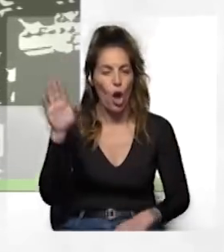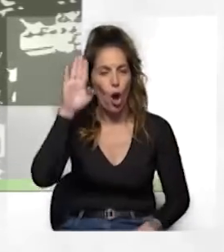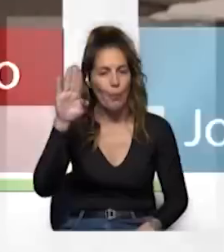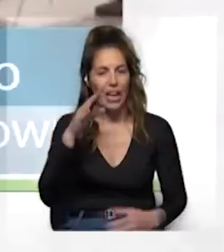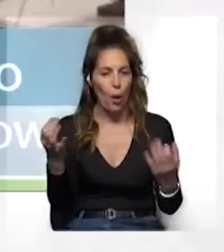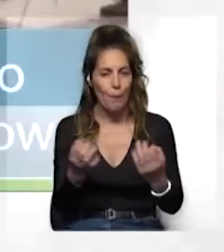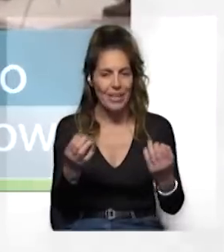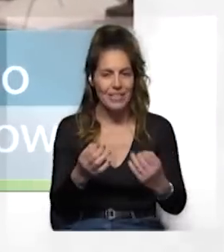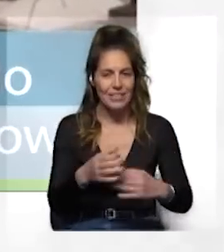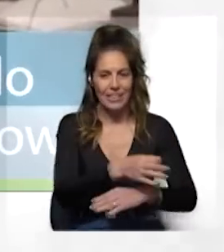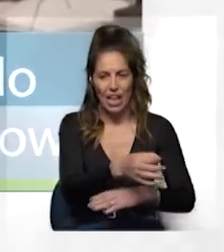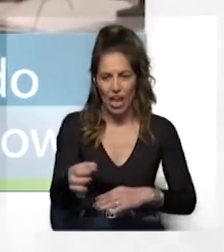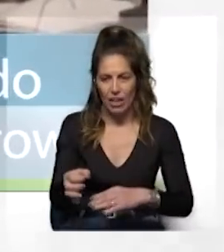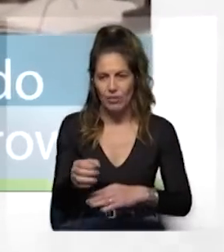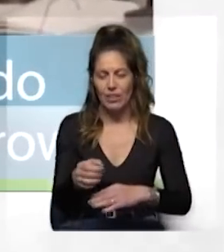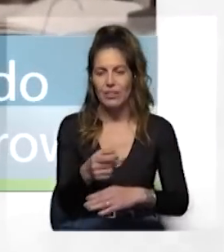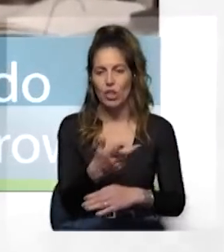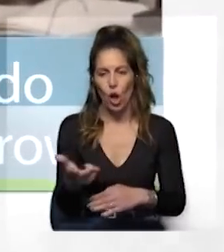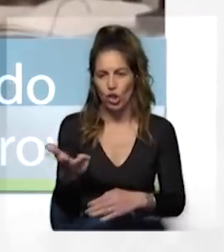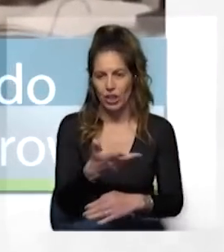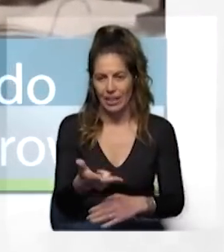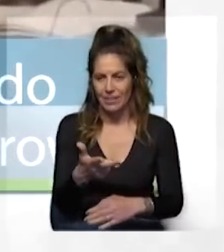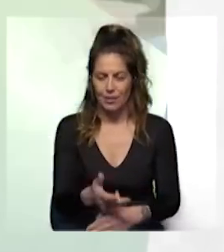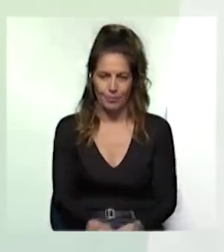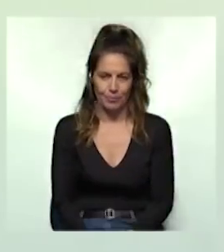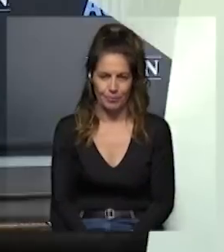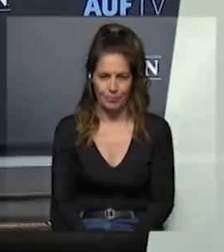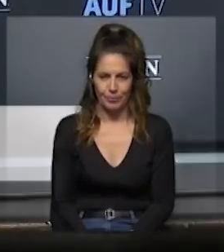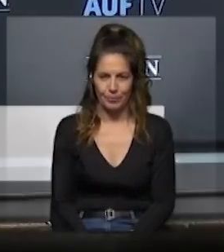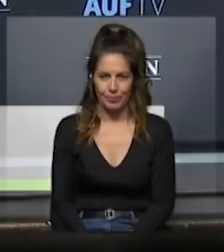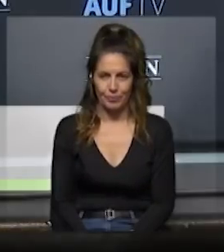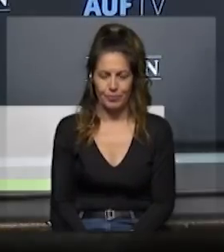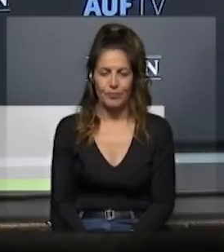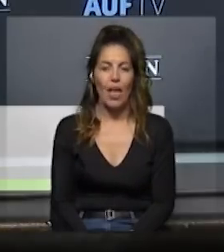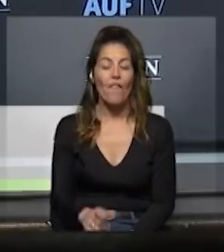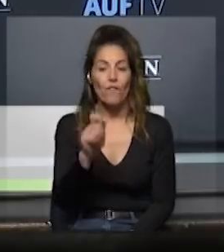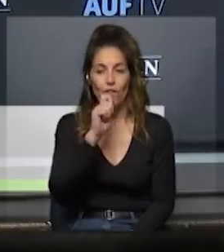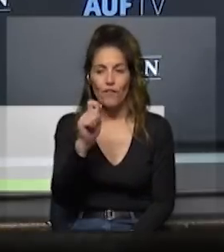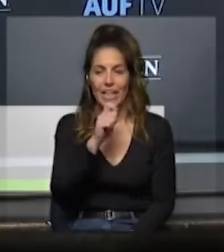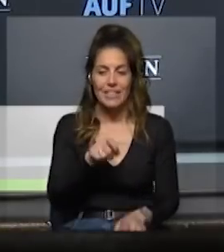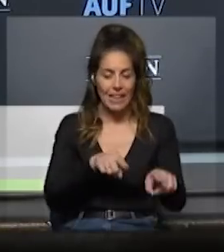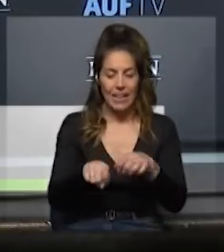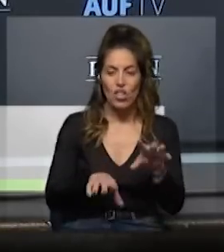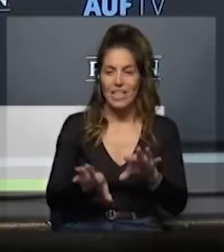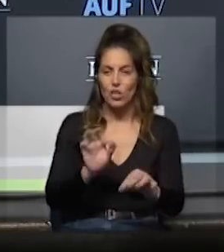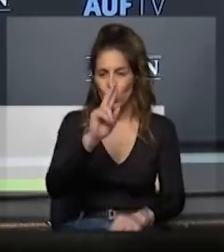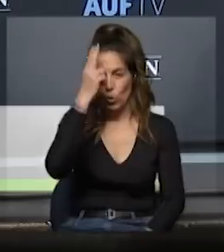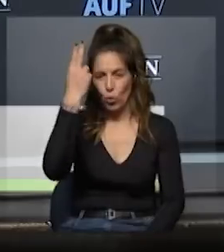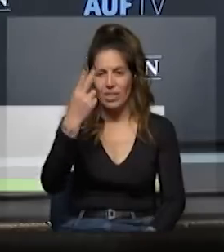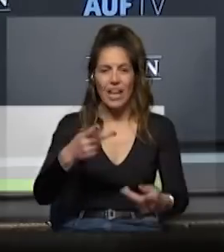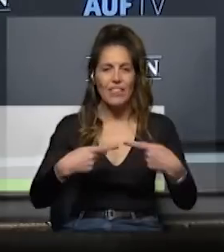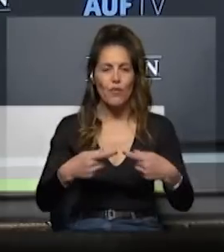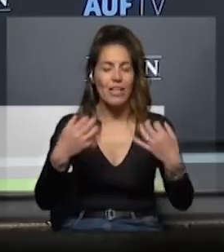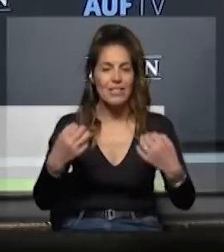especialmente las figuras de Alfredo Jones Brown Juan escaso y José jeps Marcelo viels entrenador de la selección uruguaya de fútbol